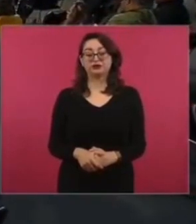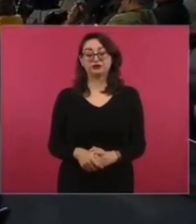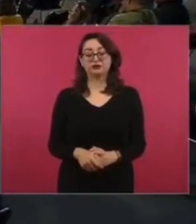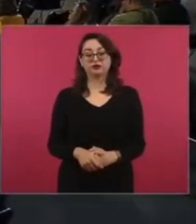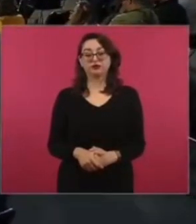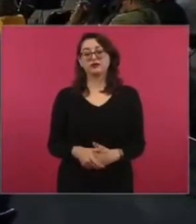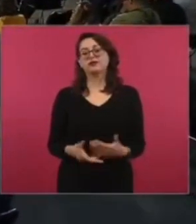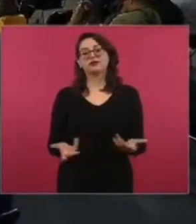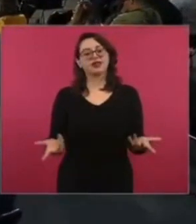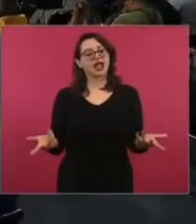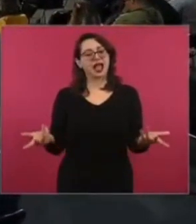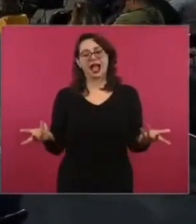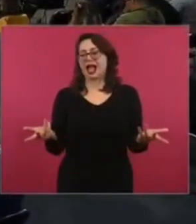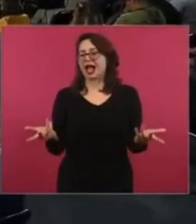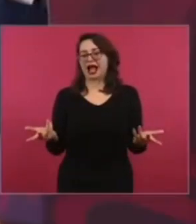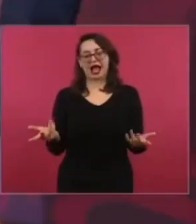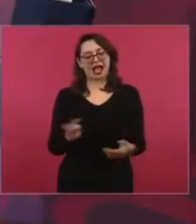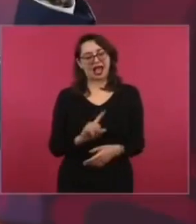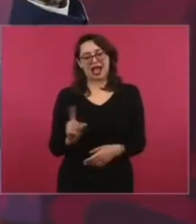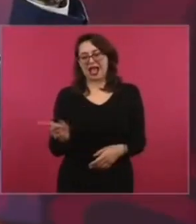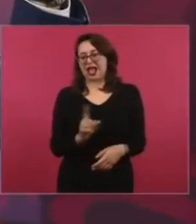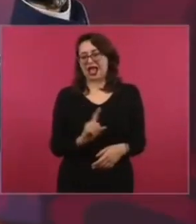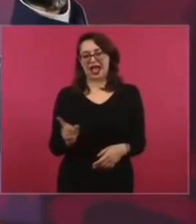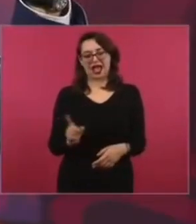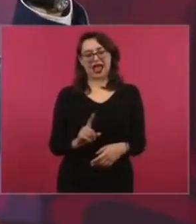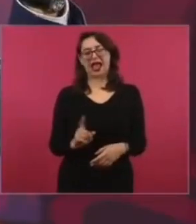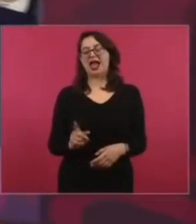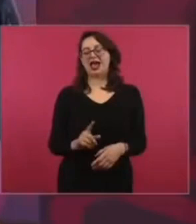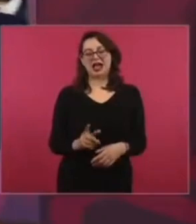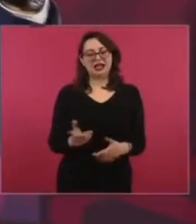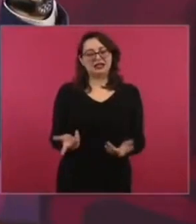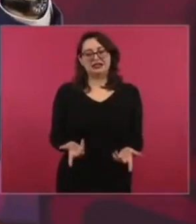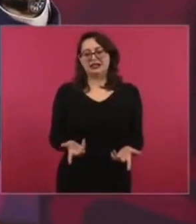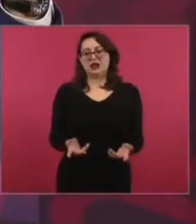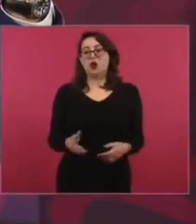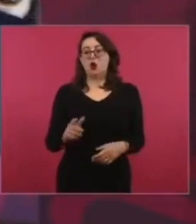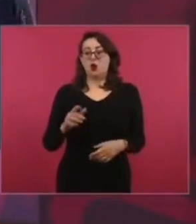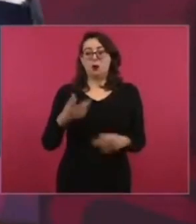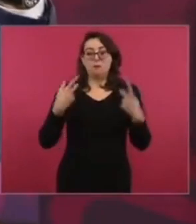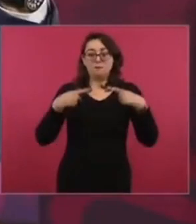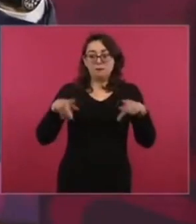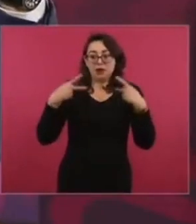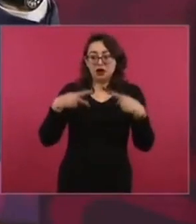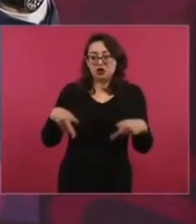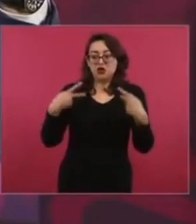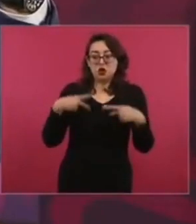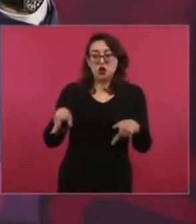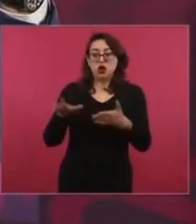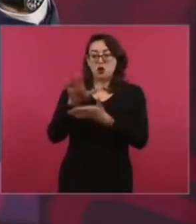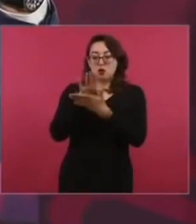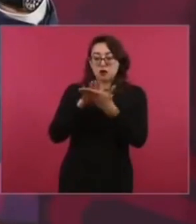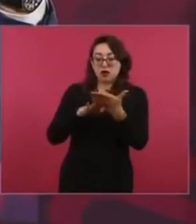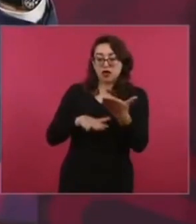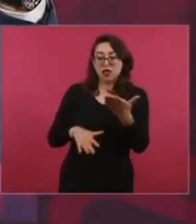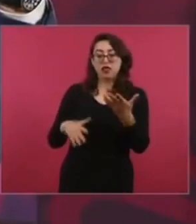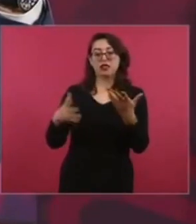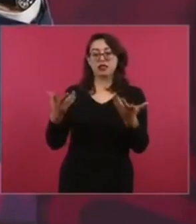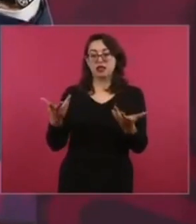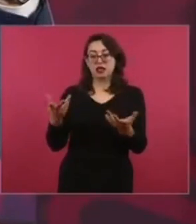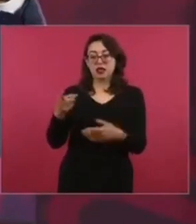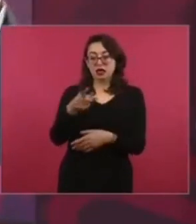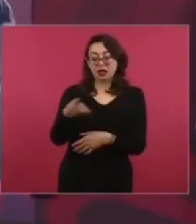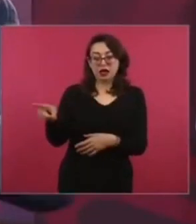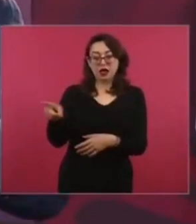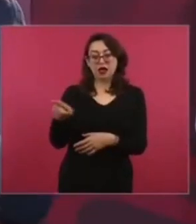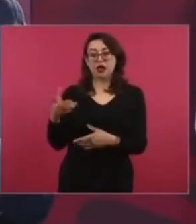rapidito ahí sí hay justicia pronta y expedita este